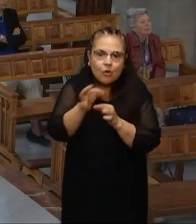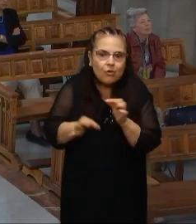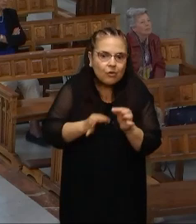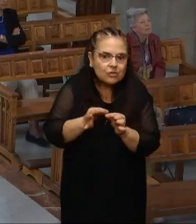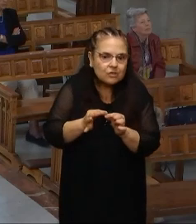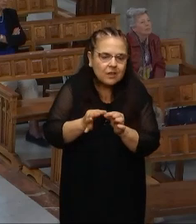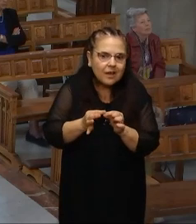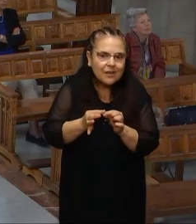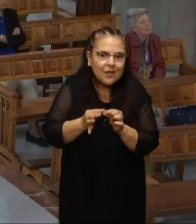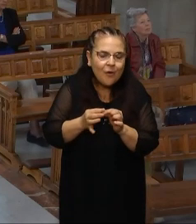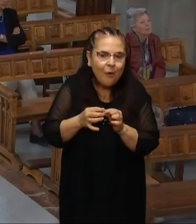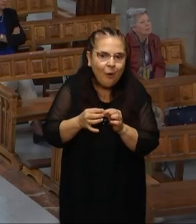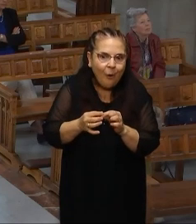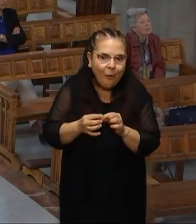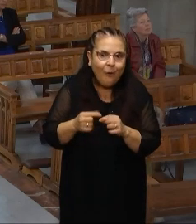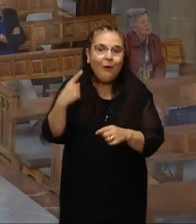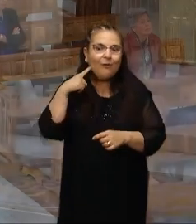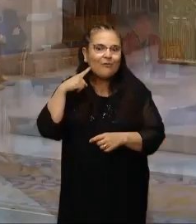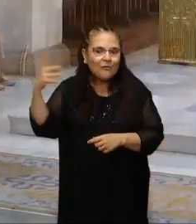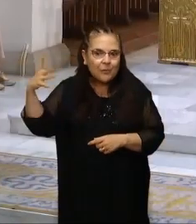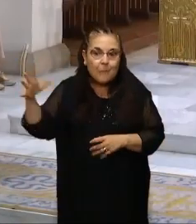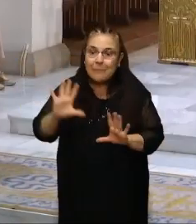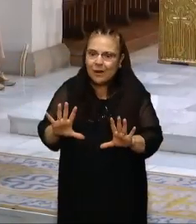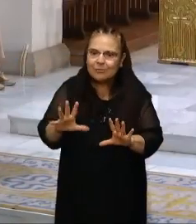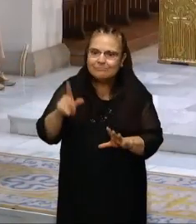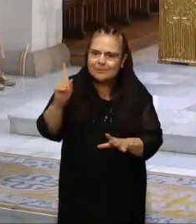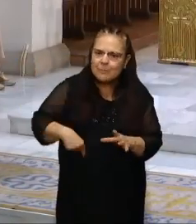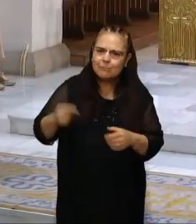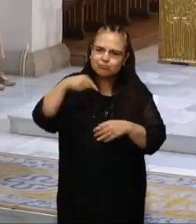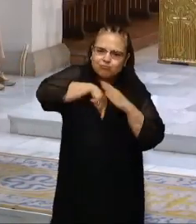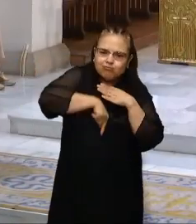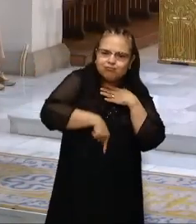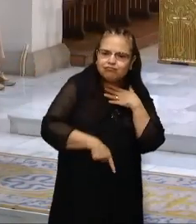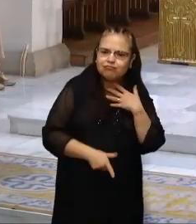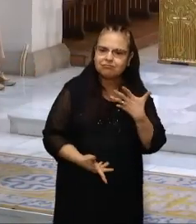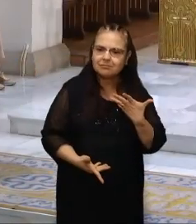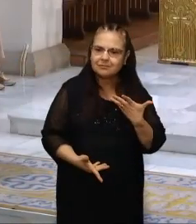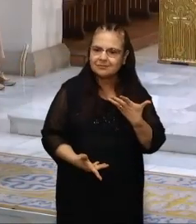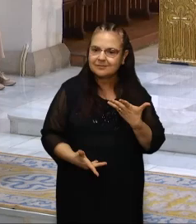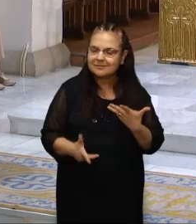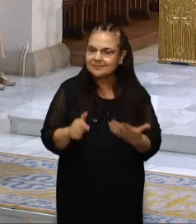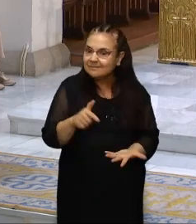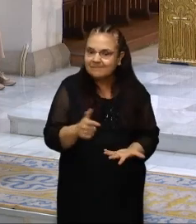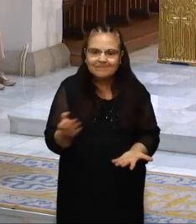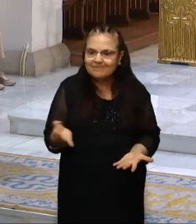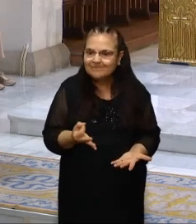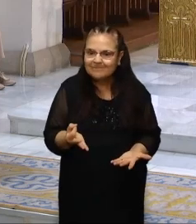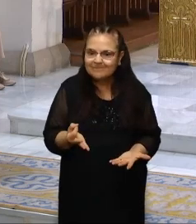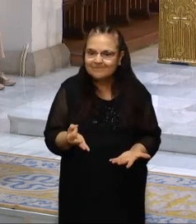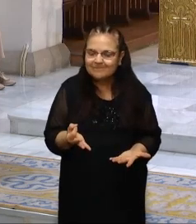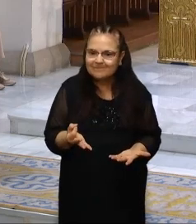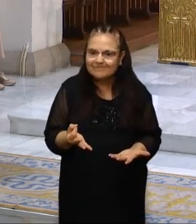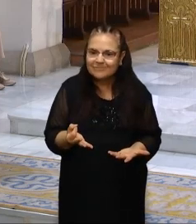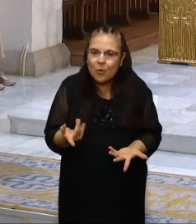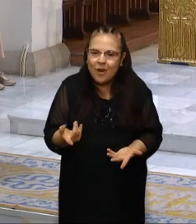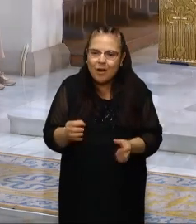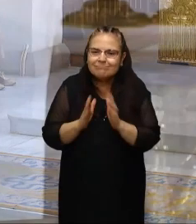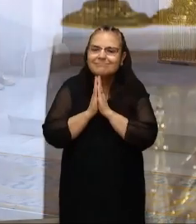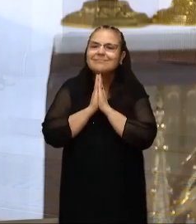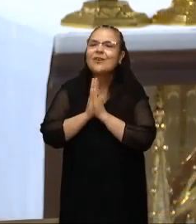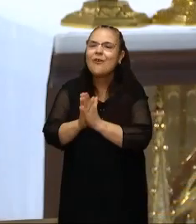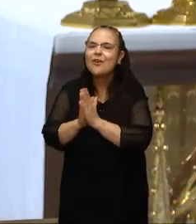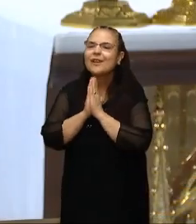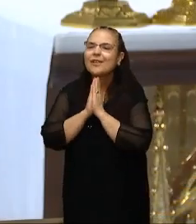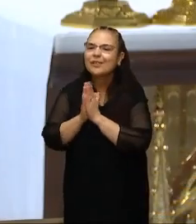tan popular, pero al mismo tiempo tan profundo. Es un gesto y una oración